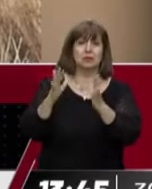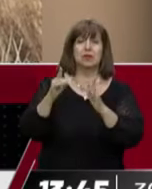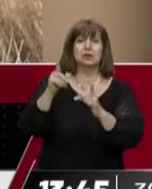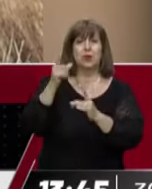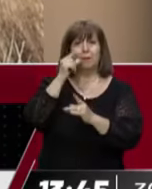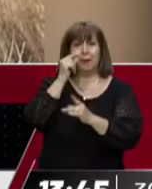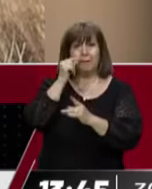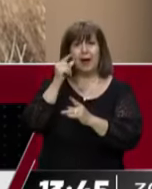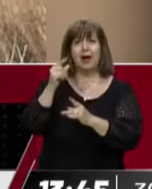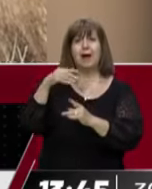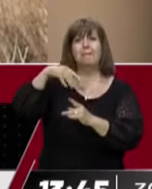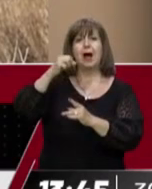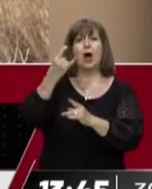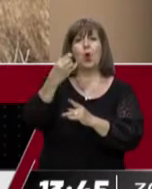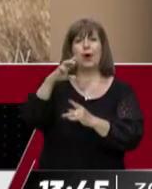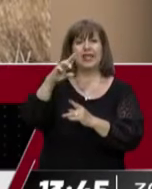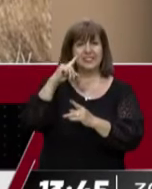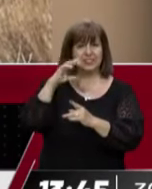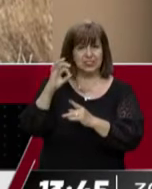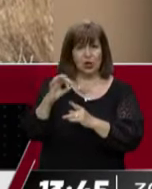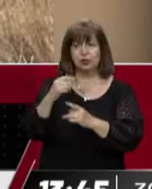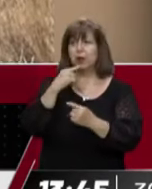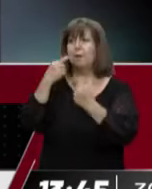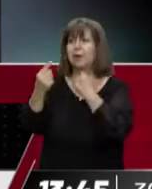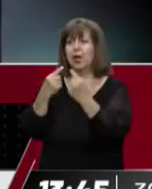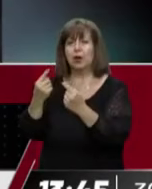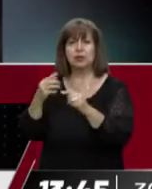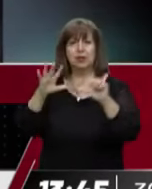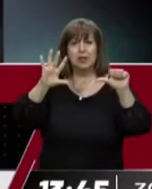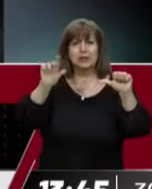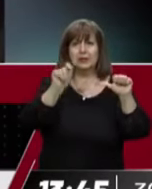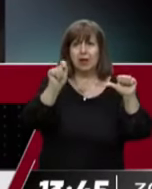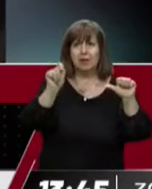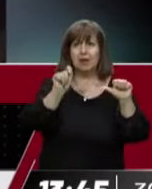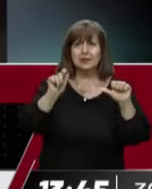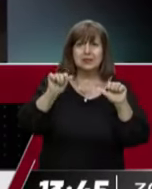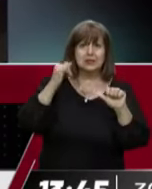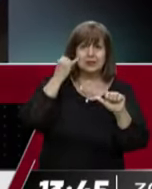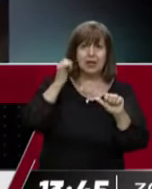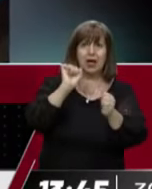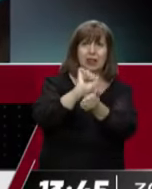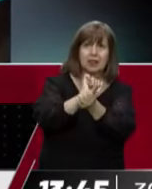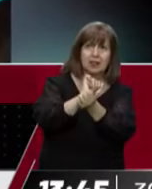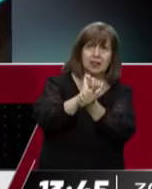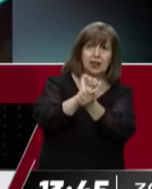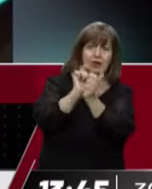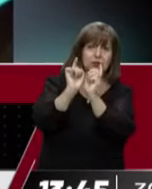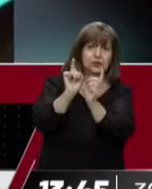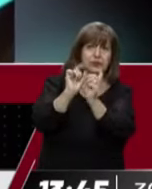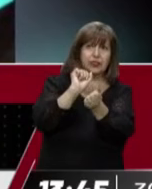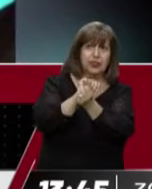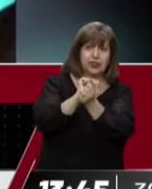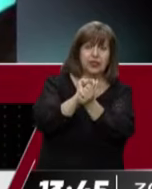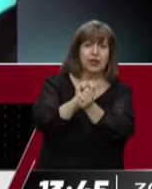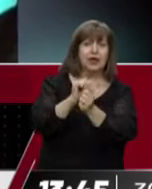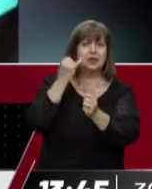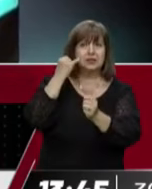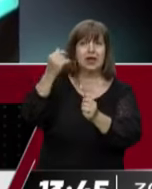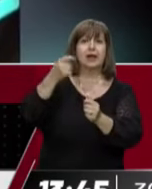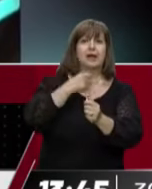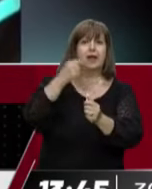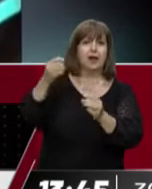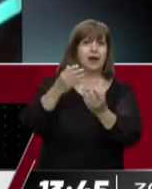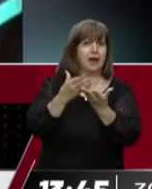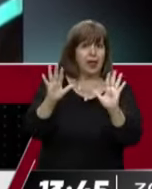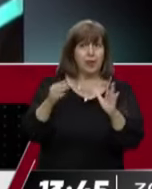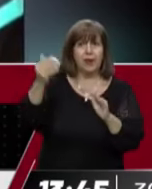papá, Mauricio, en el día de hoy, para saber qué había ocurrido en todo este tiempo. Ellos tenían la esperanza de contar con Alejo ya en nuestro país